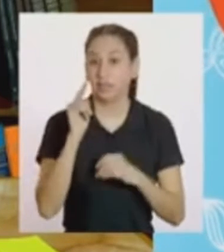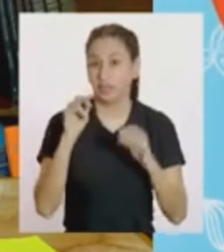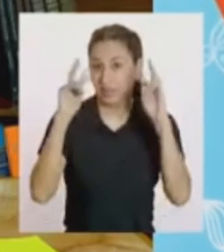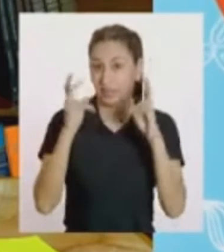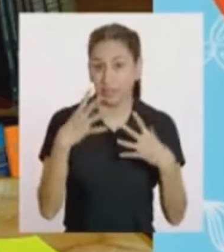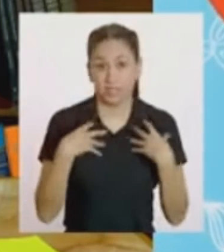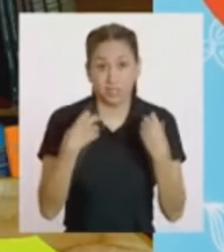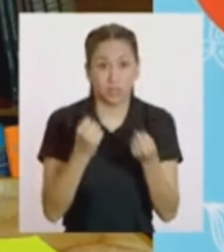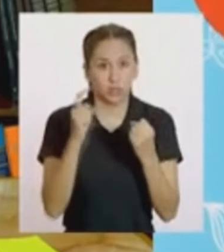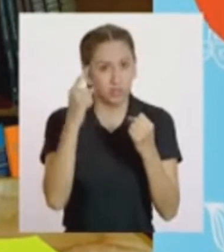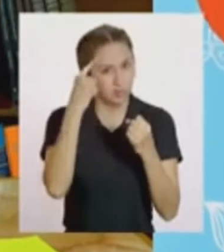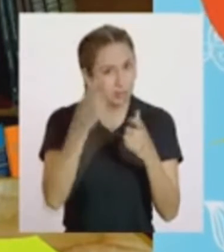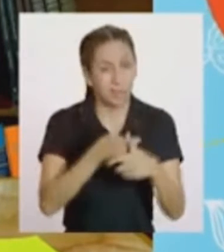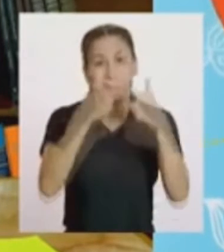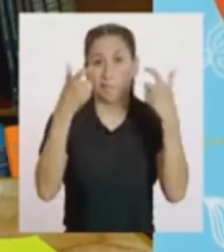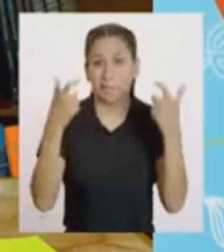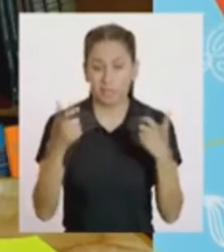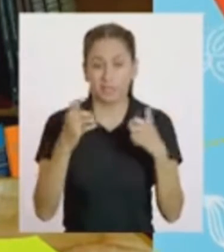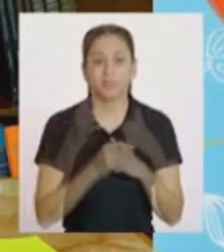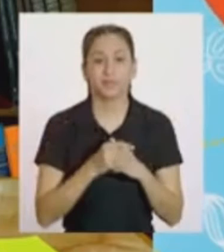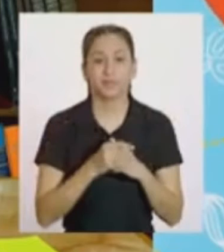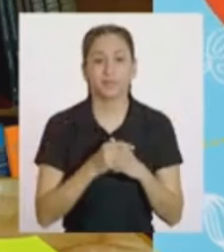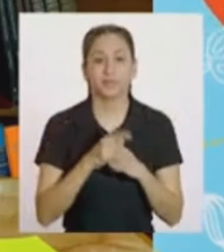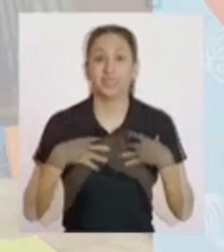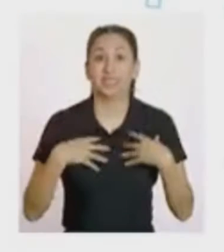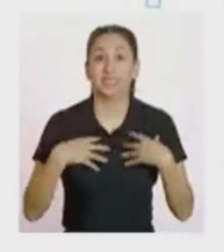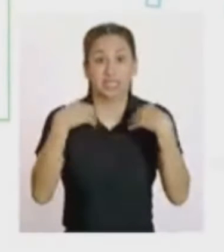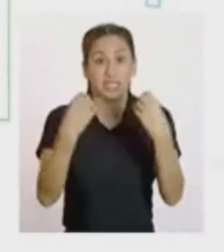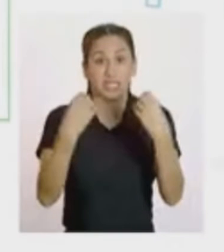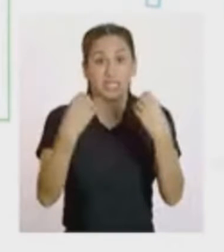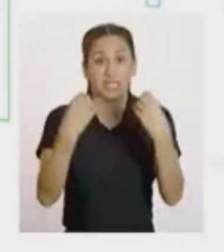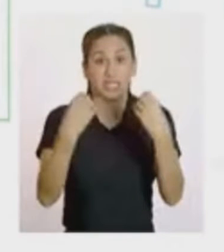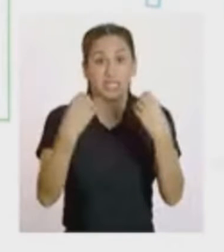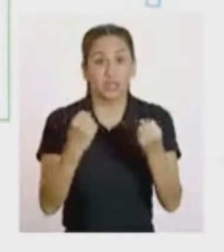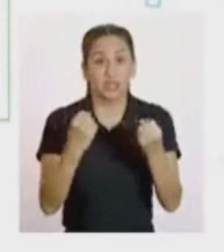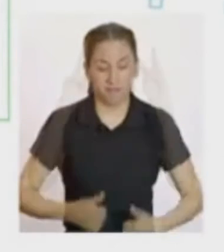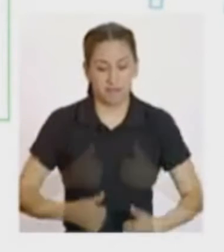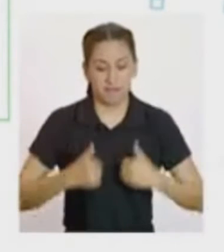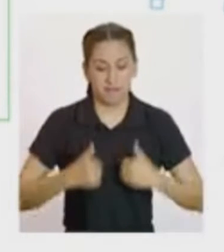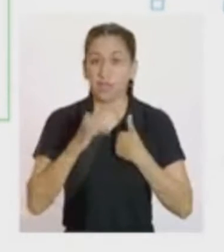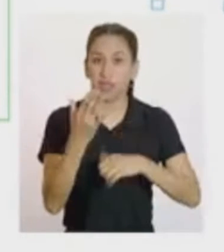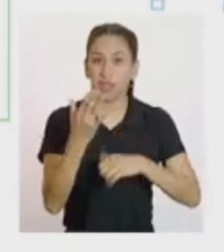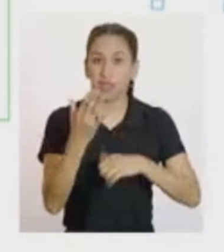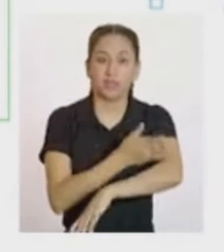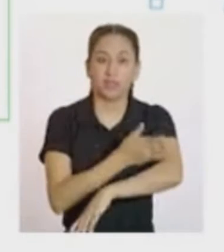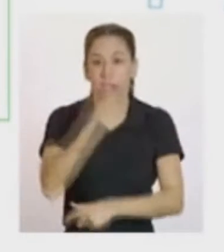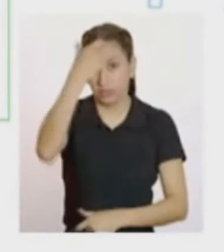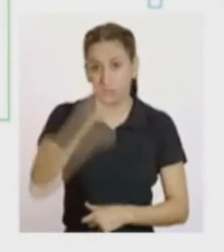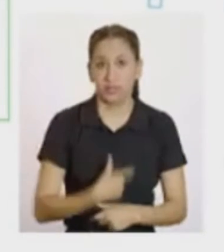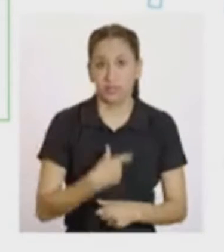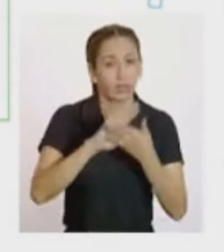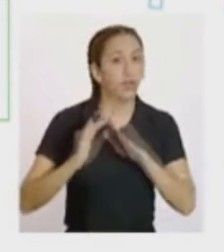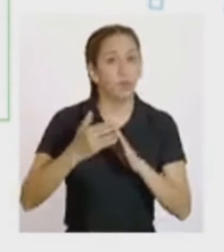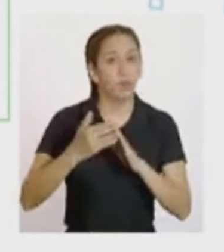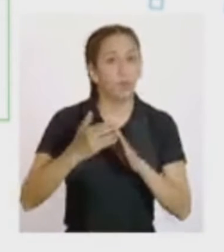embargo, el concepto salud es mucho más amplio. La salud se vincula con la calidad de vida y el desarrollo integral de las